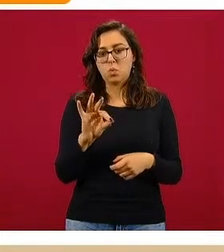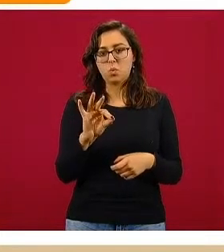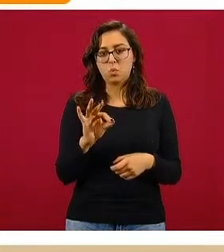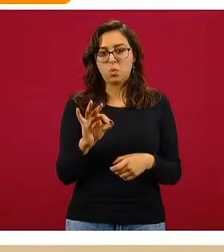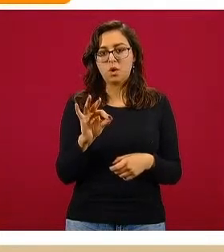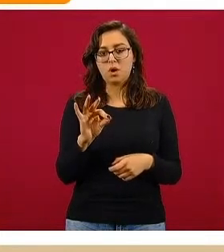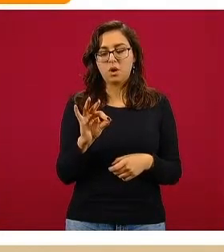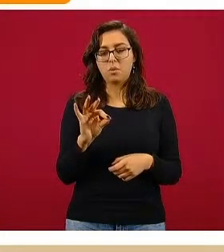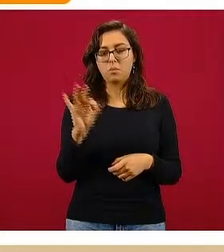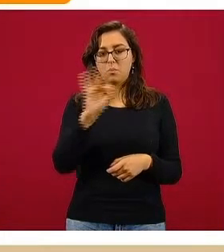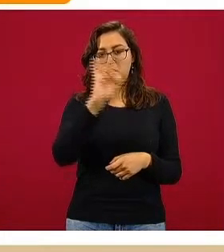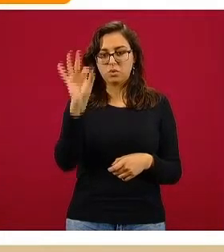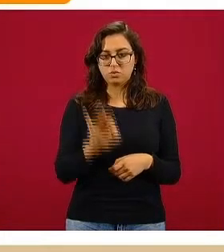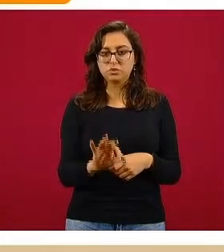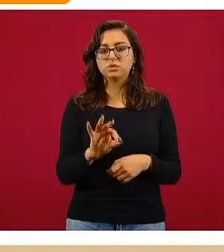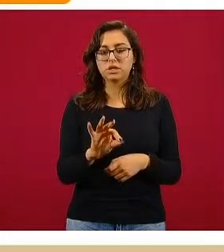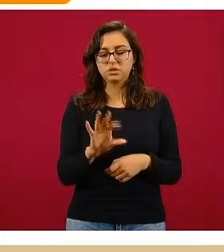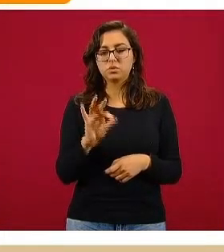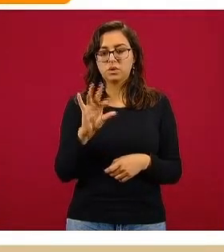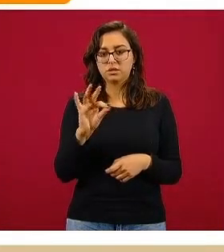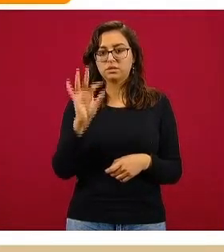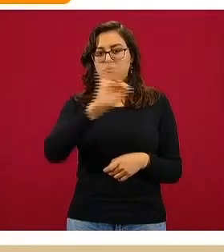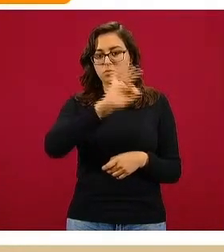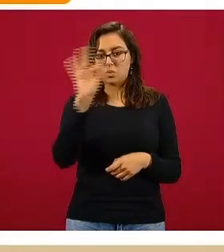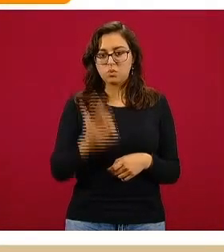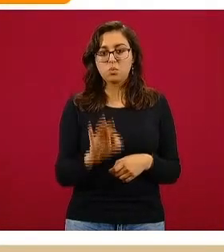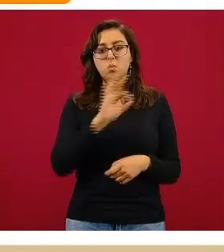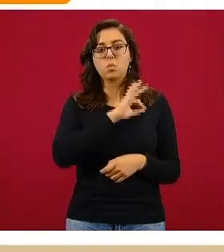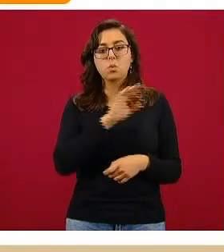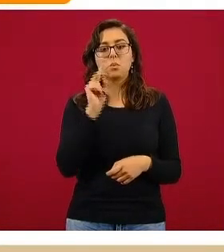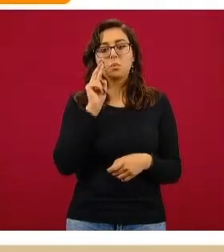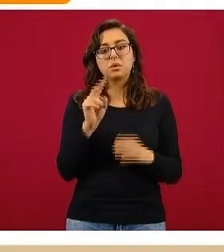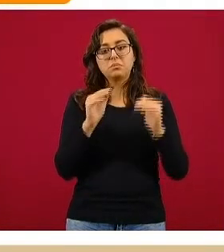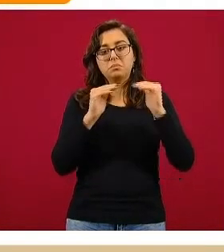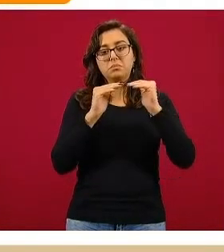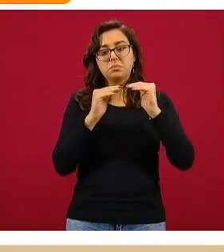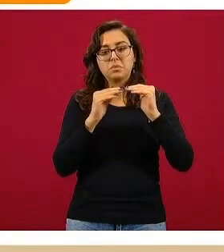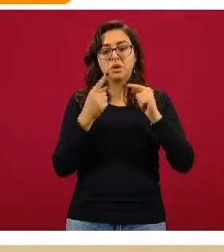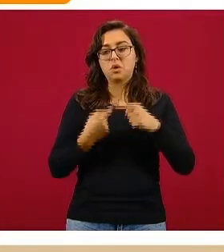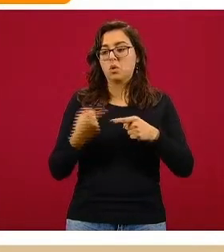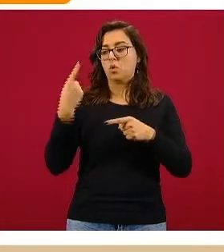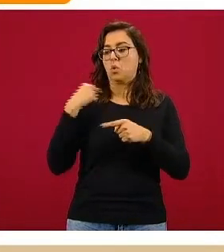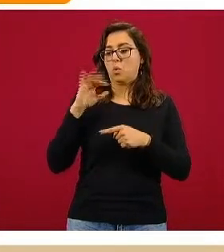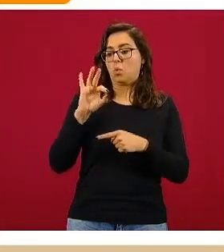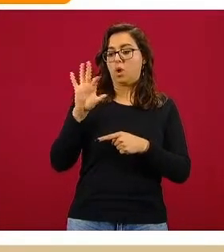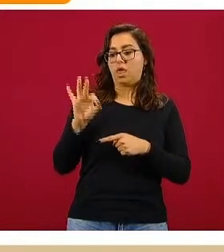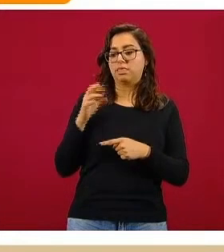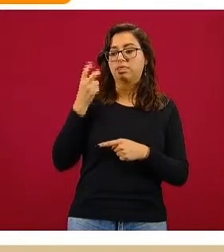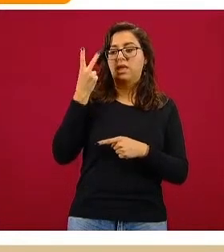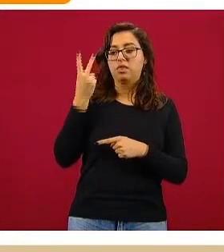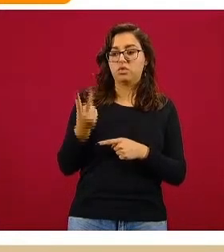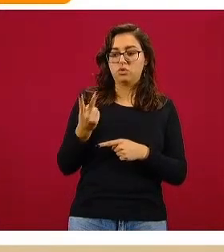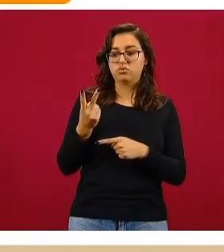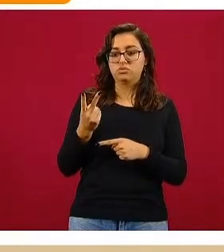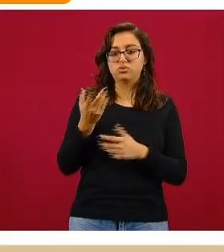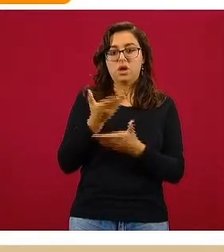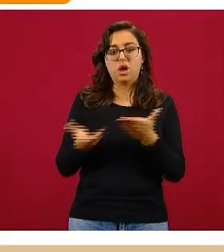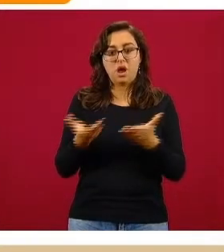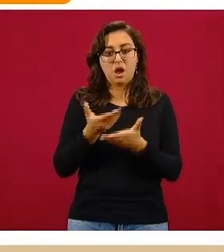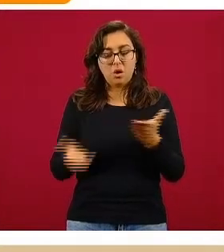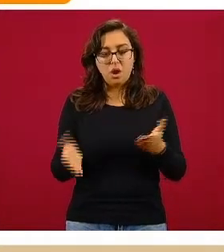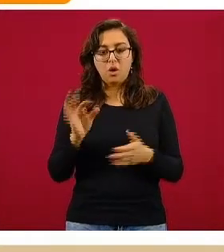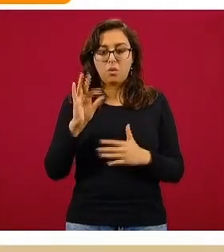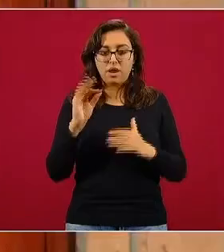el 40%. Vemos una disminución que ocurrió en este porcentaje de positividad entre la 41 y